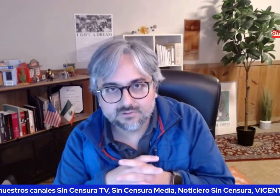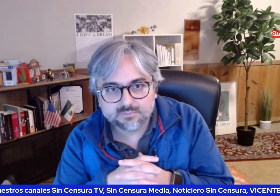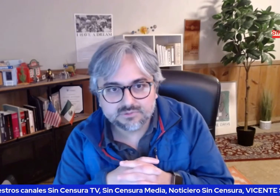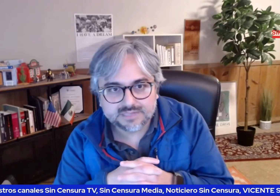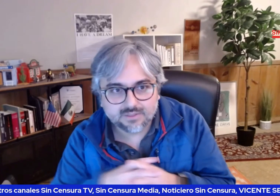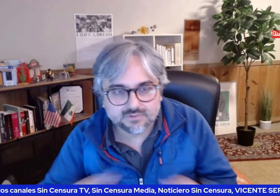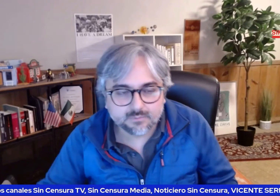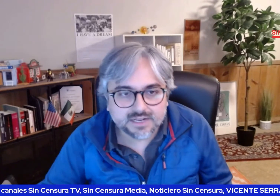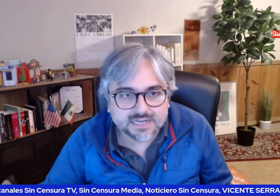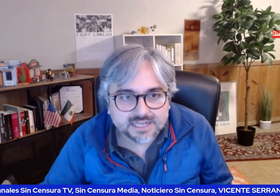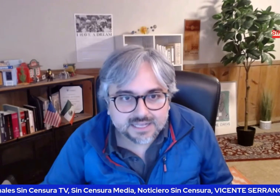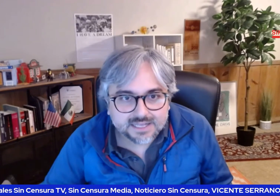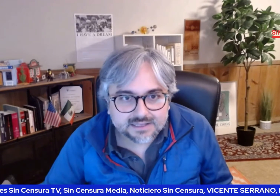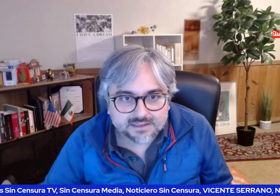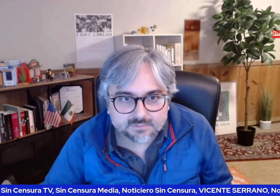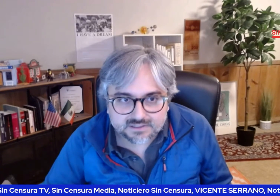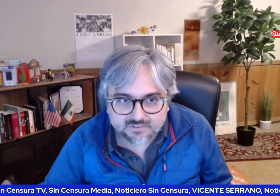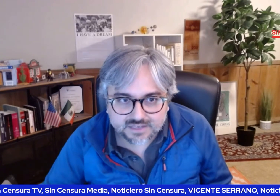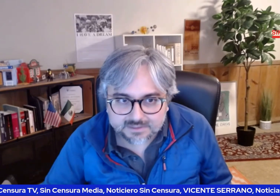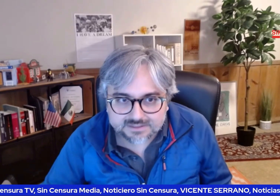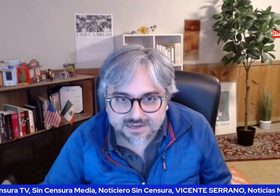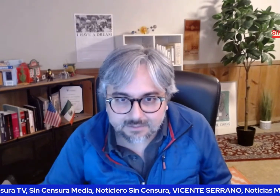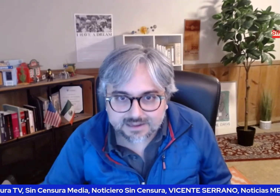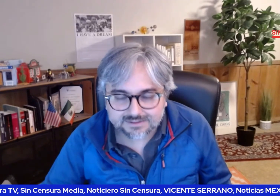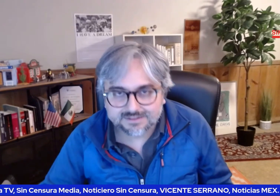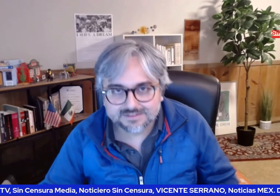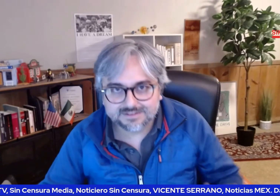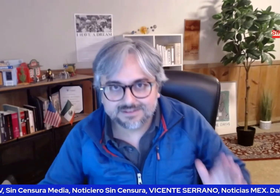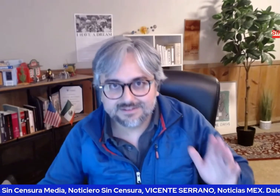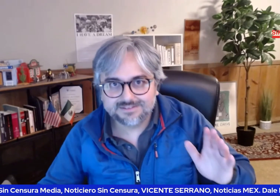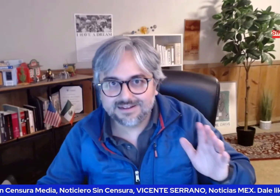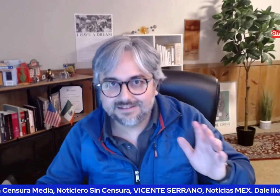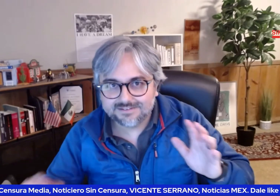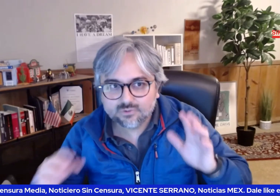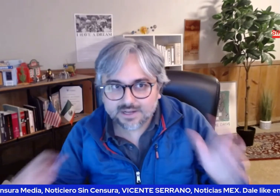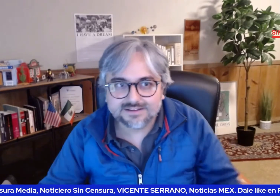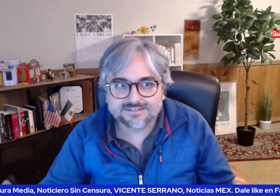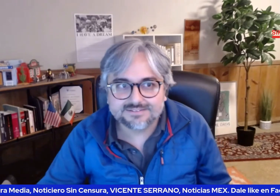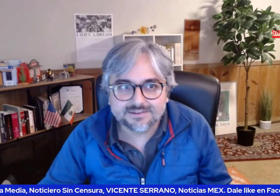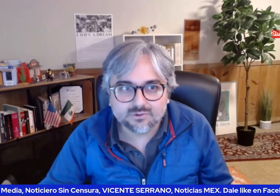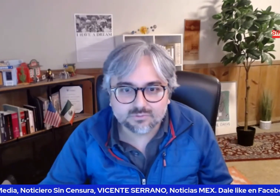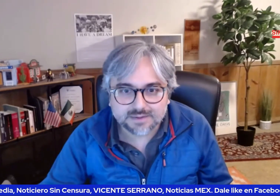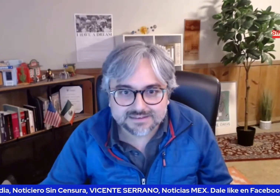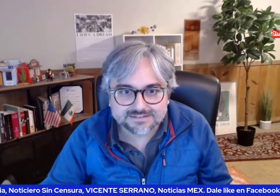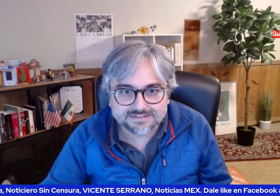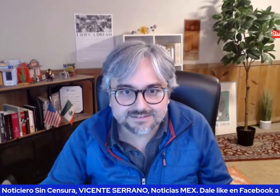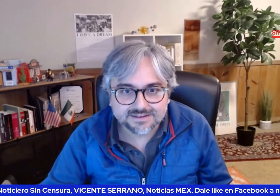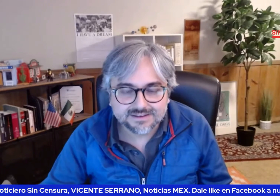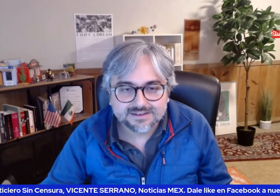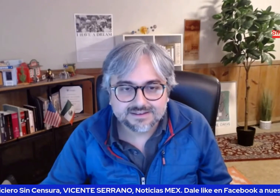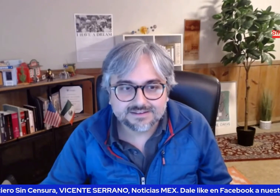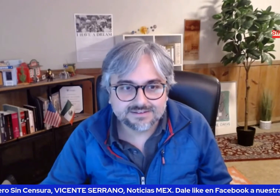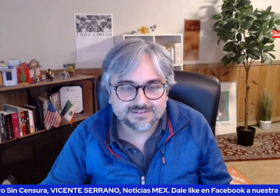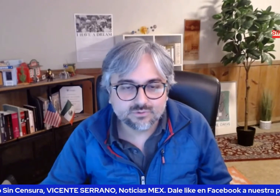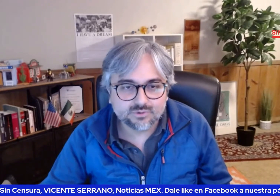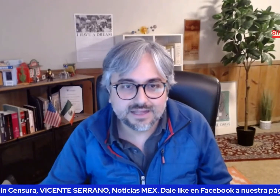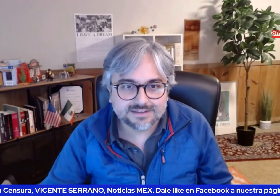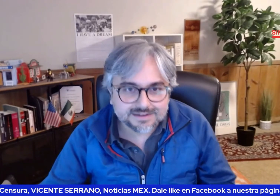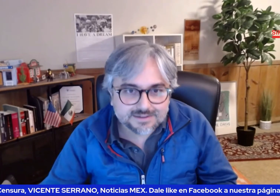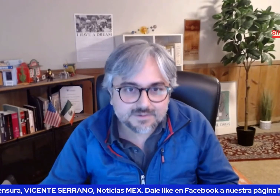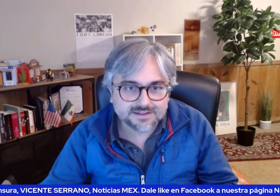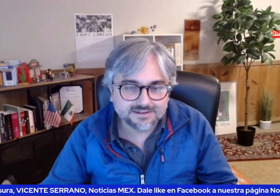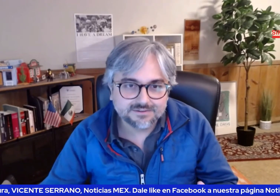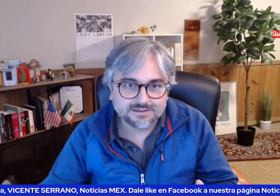actuar de los diputados de Morena, específicamente al hablar de la censura que existe en otros países,